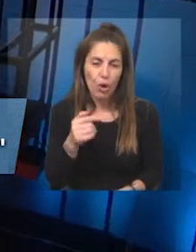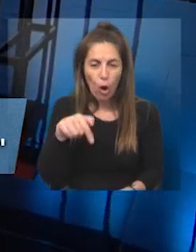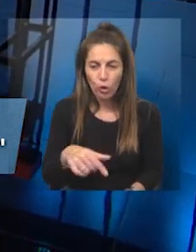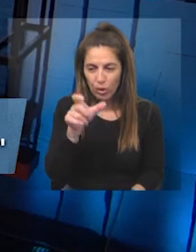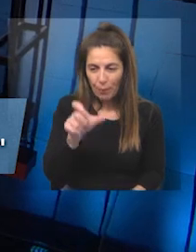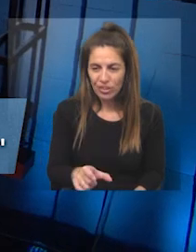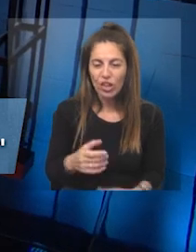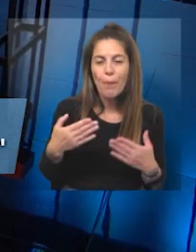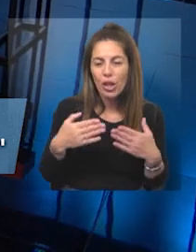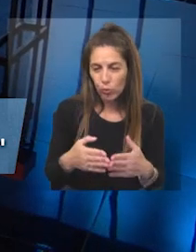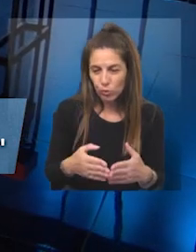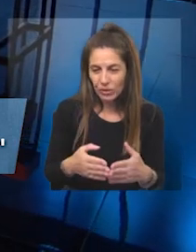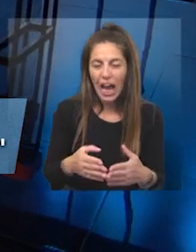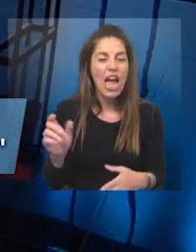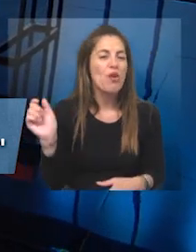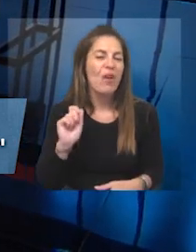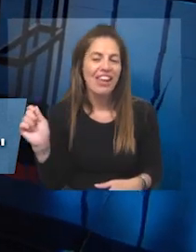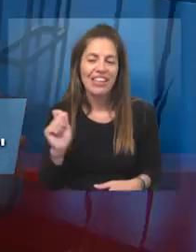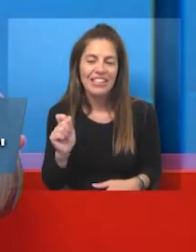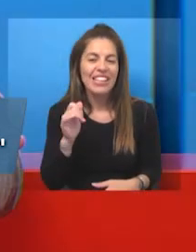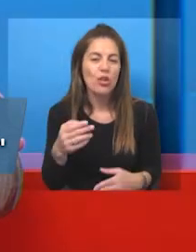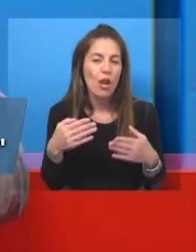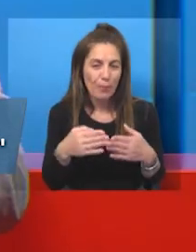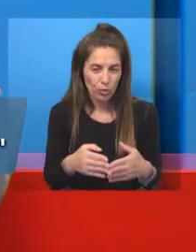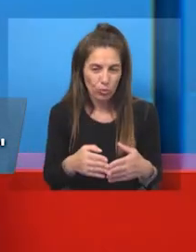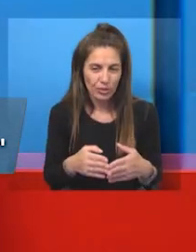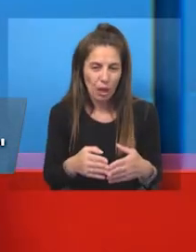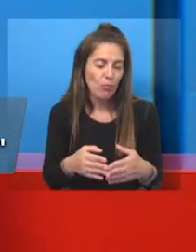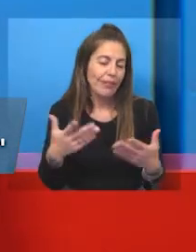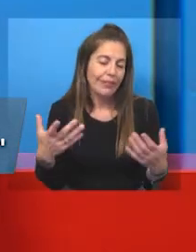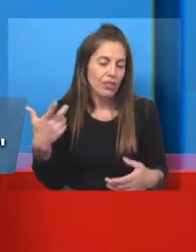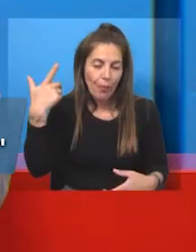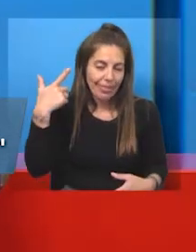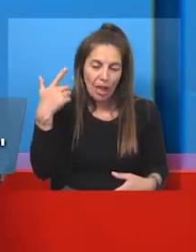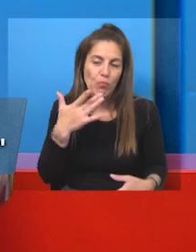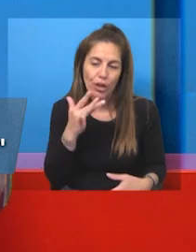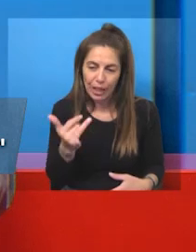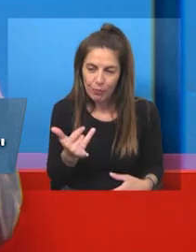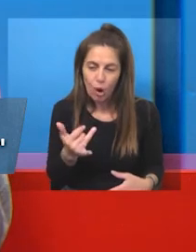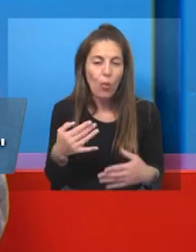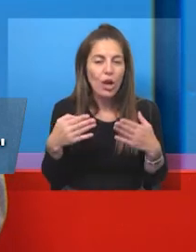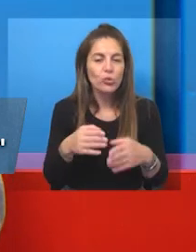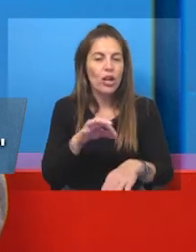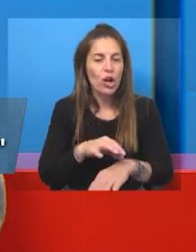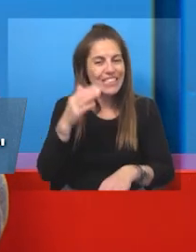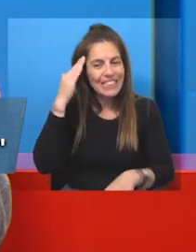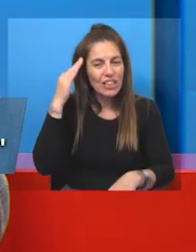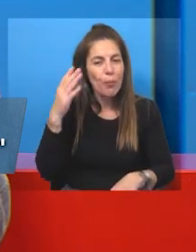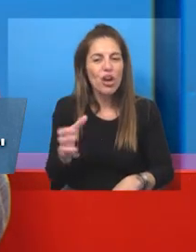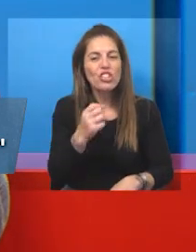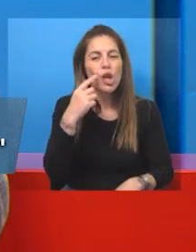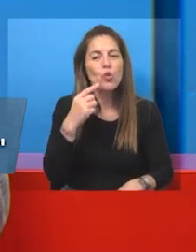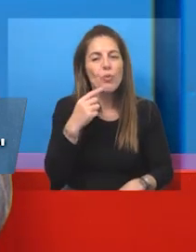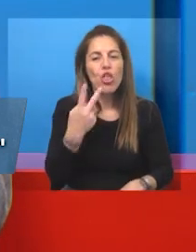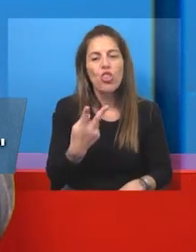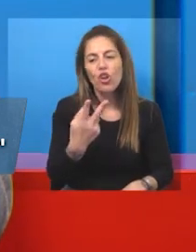una persona consulta de repente en una emergencia y tiene una consulta por un intento de autoeliminación por ejemplo tiene una consulta con el psiquiatra pero para conseguir número de